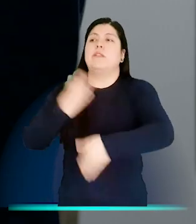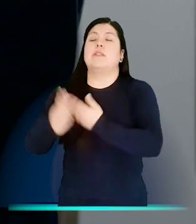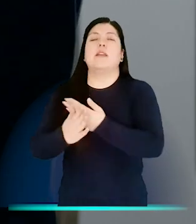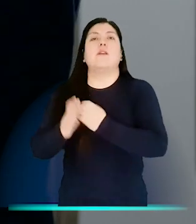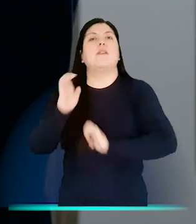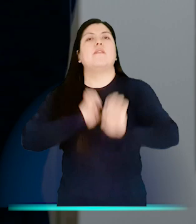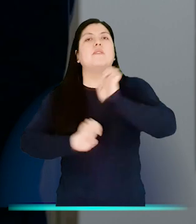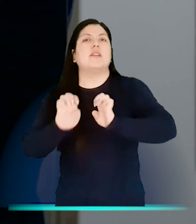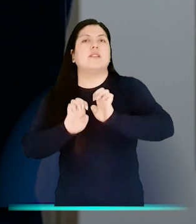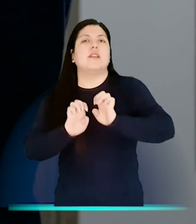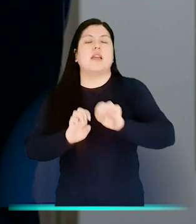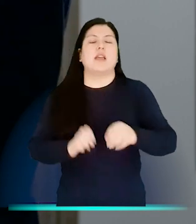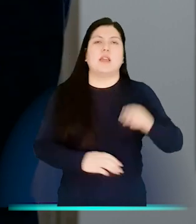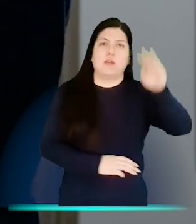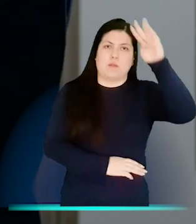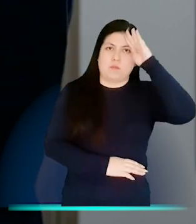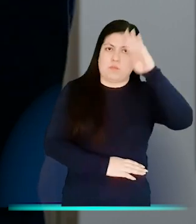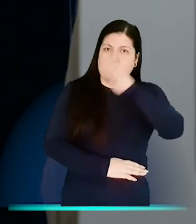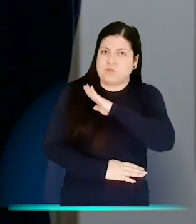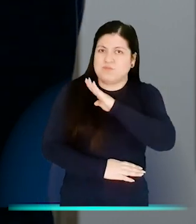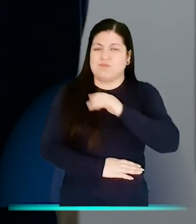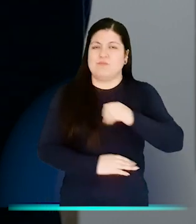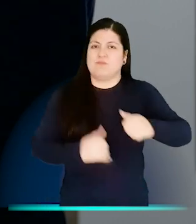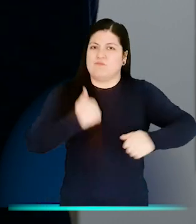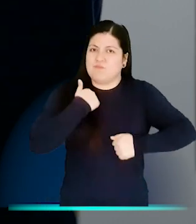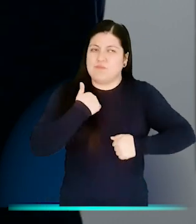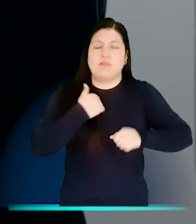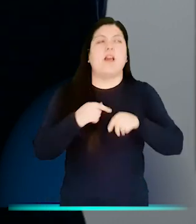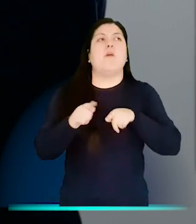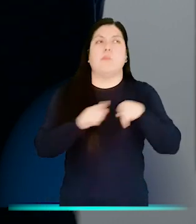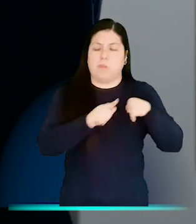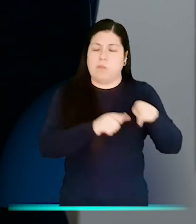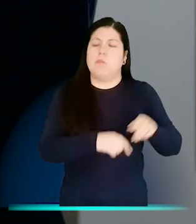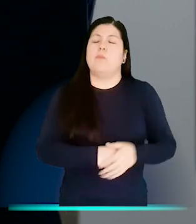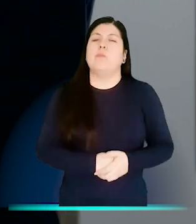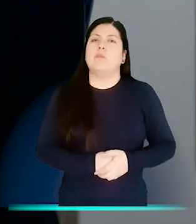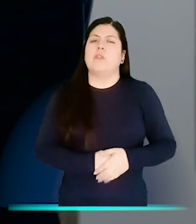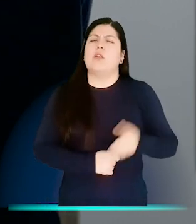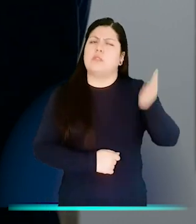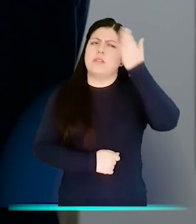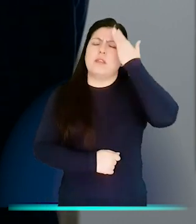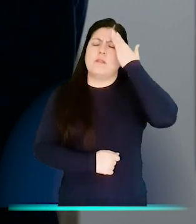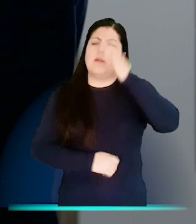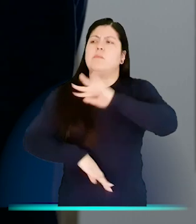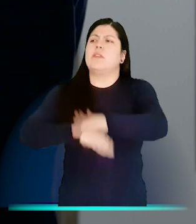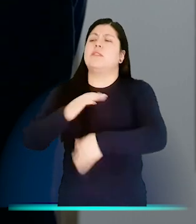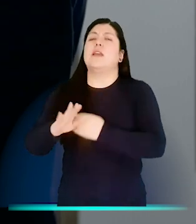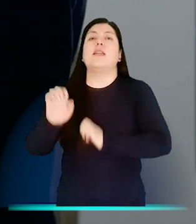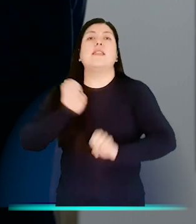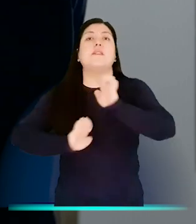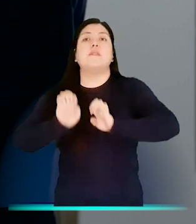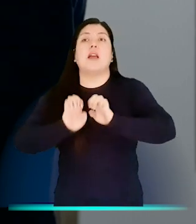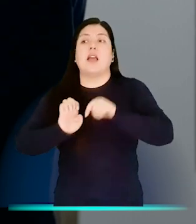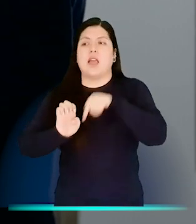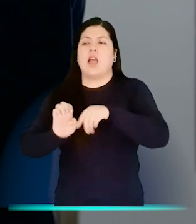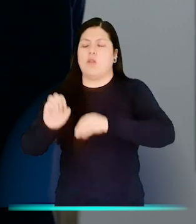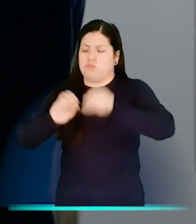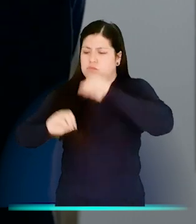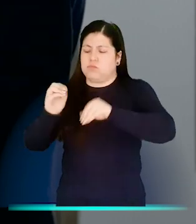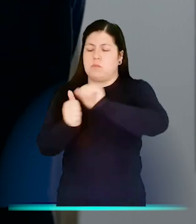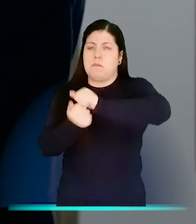cuando hablamos de seguridad también tenemos que hablar necesariamente del Ministerio de Defensa y de las fuerzas públicas y de la fuerza pública,